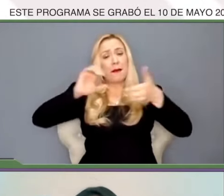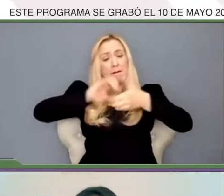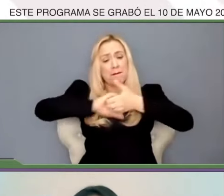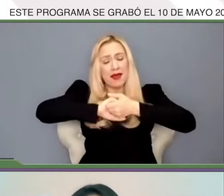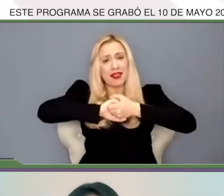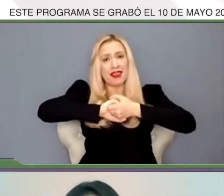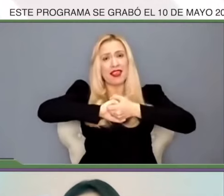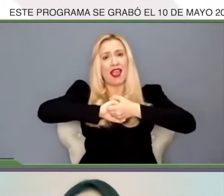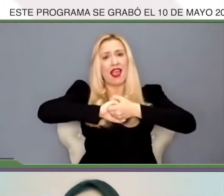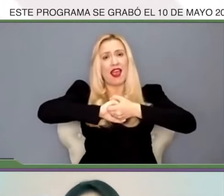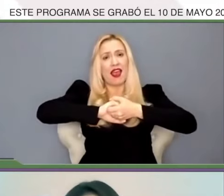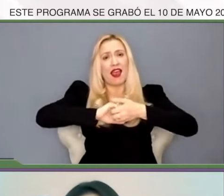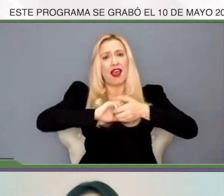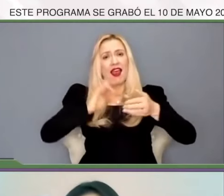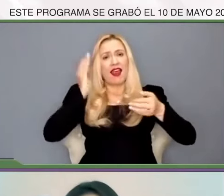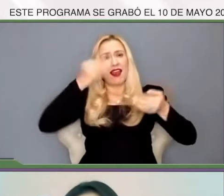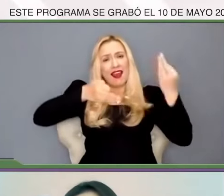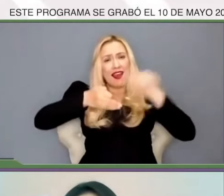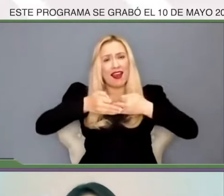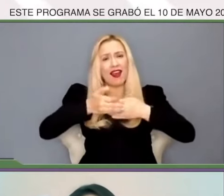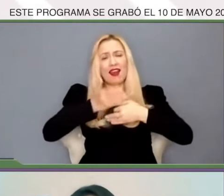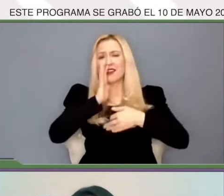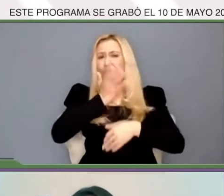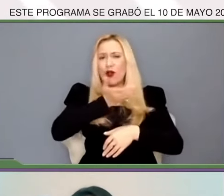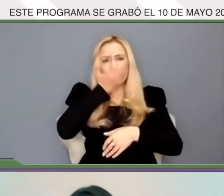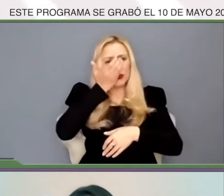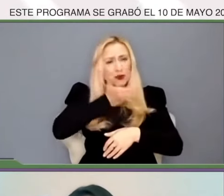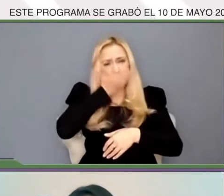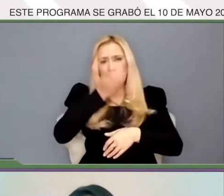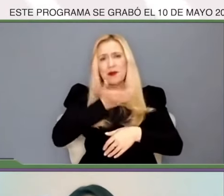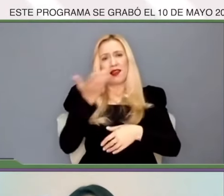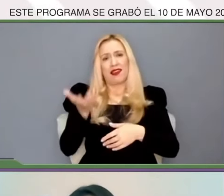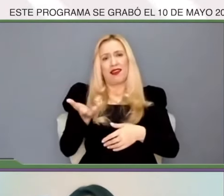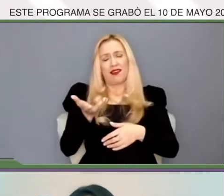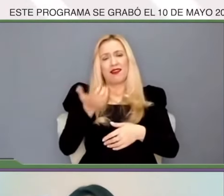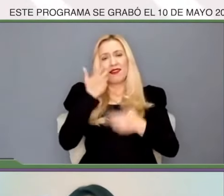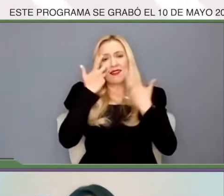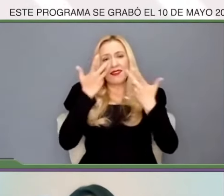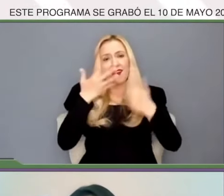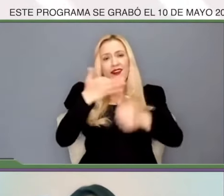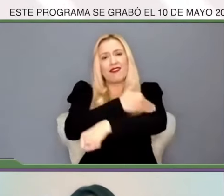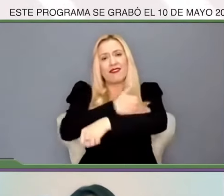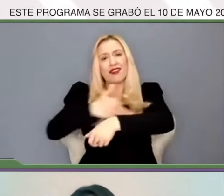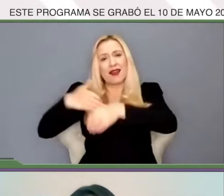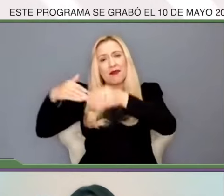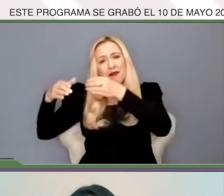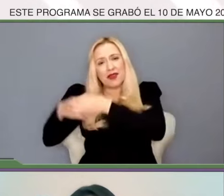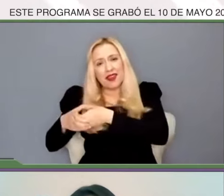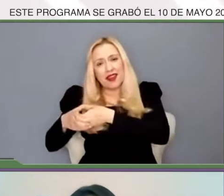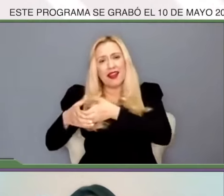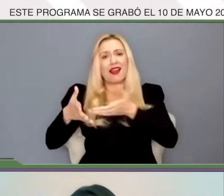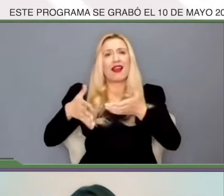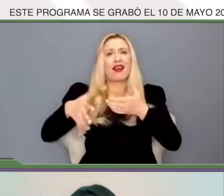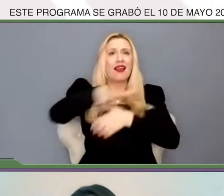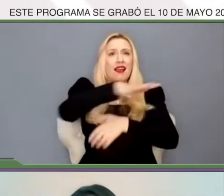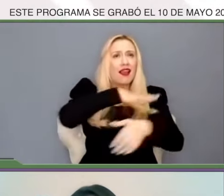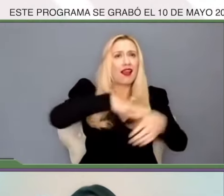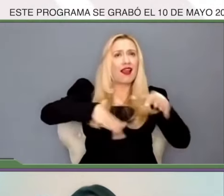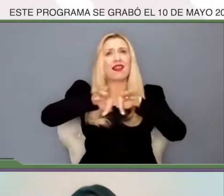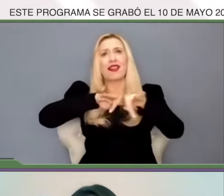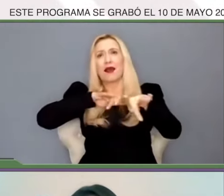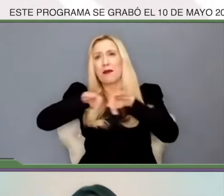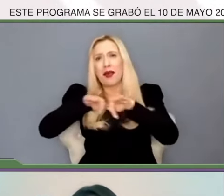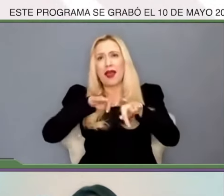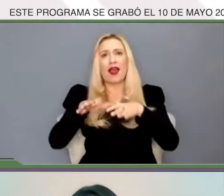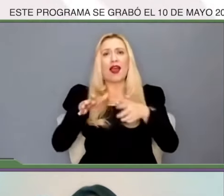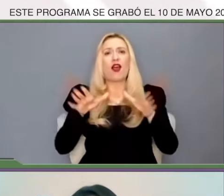no lo radical, sino lo común, lo que buscamos dentro de nuestras familias, dentro de nuestros entornos, dentro de nuestro trabajo, dentro